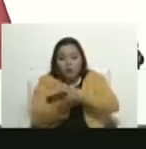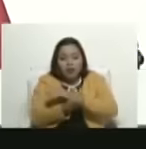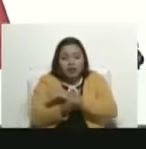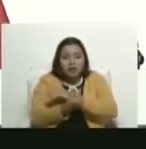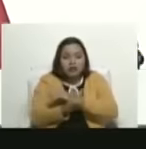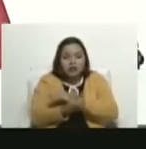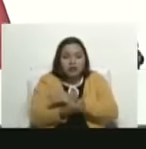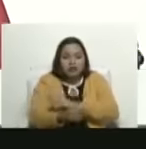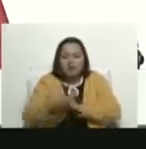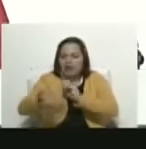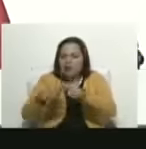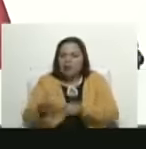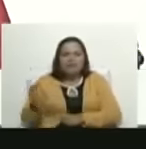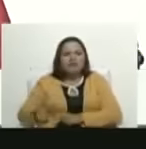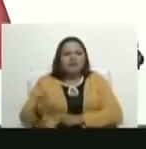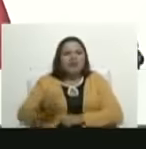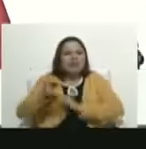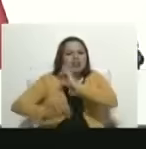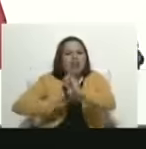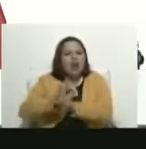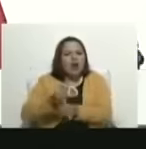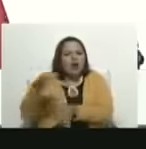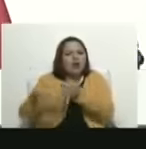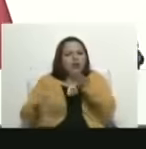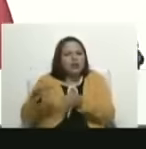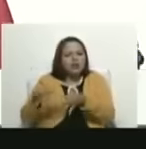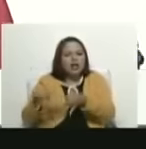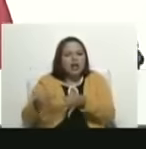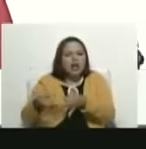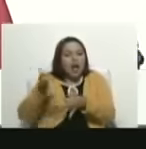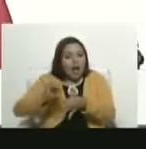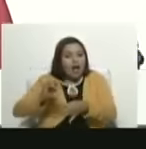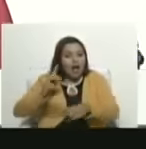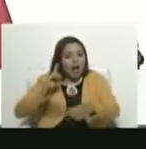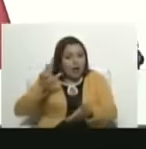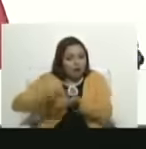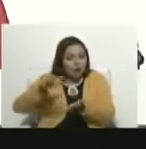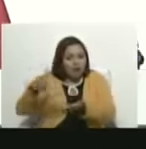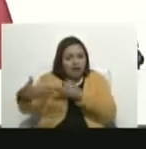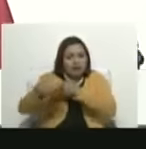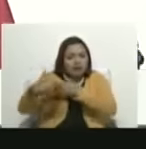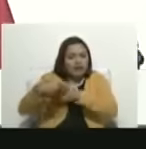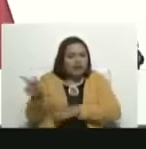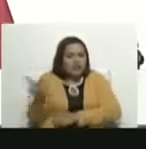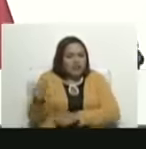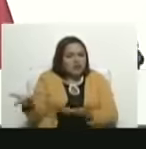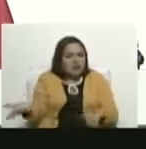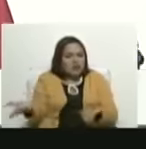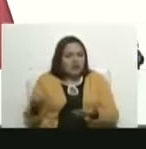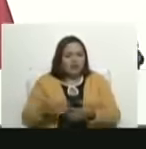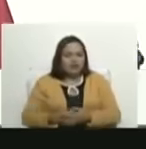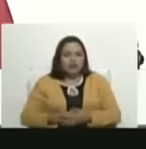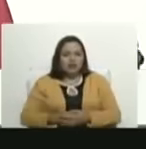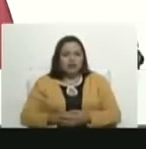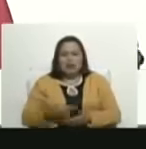sentencia de la Corte Internacional de Justicia? Contra Venezuela. Eso es así.